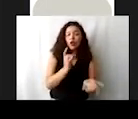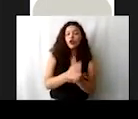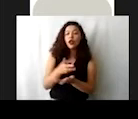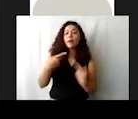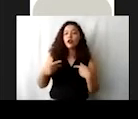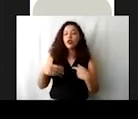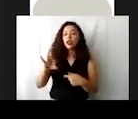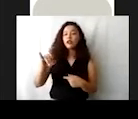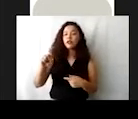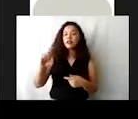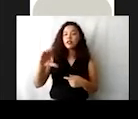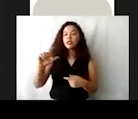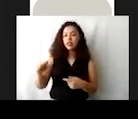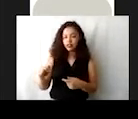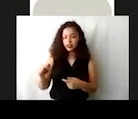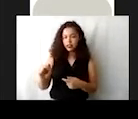una